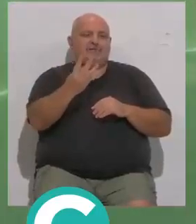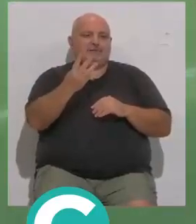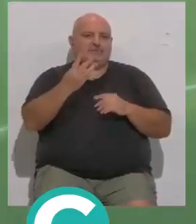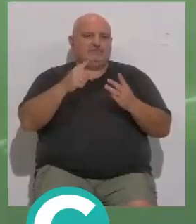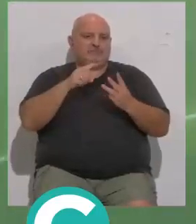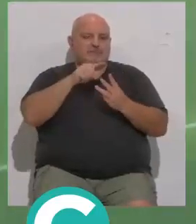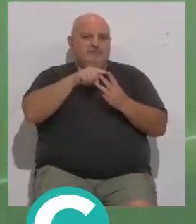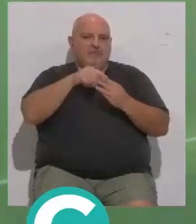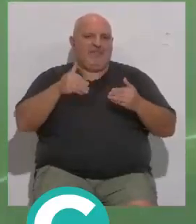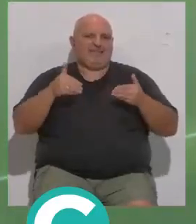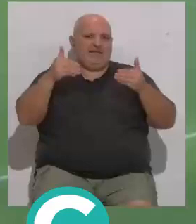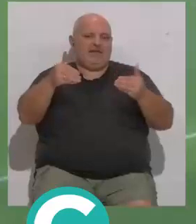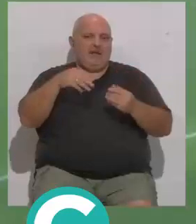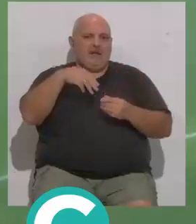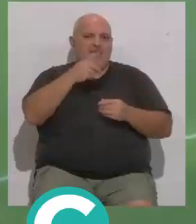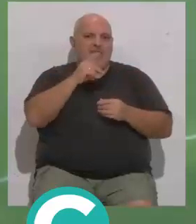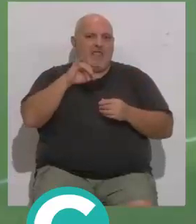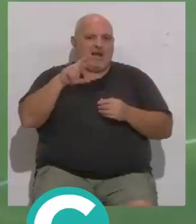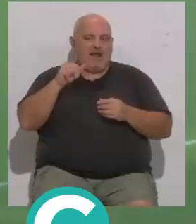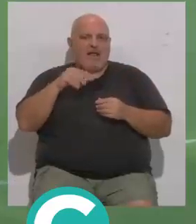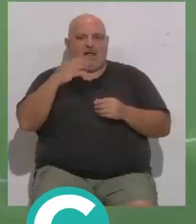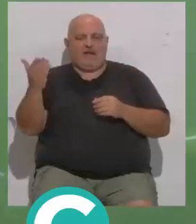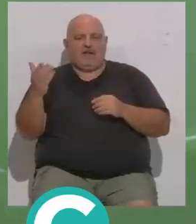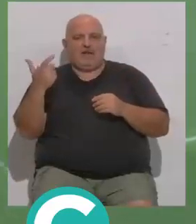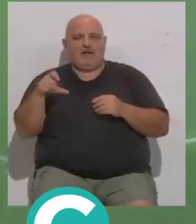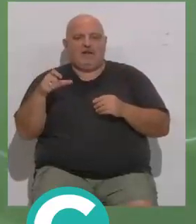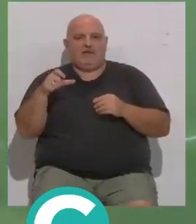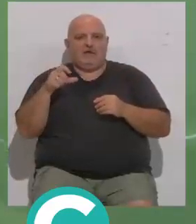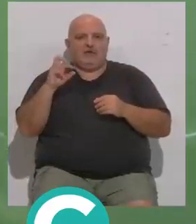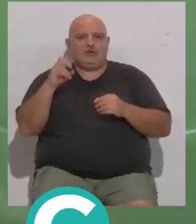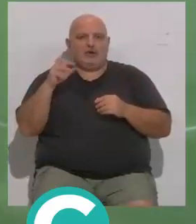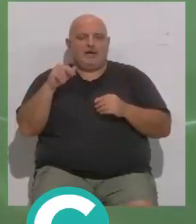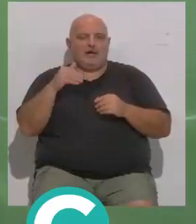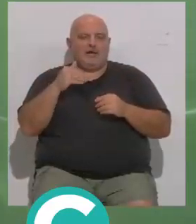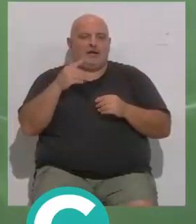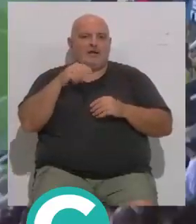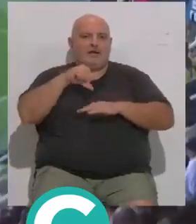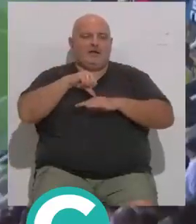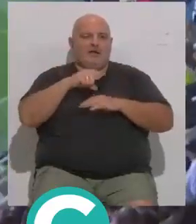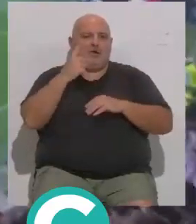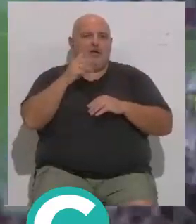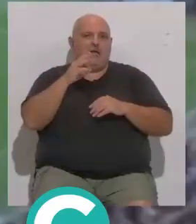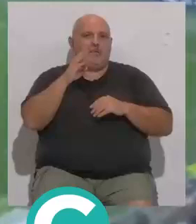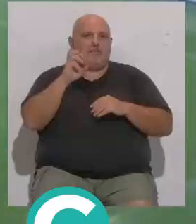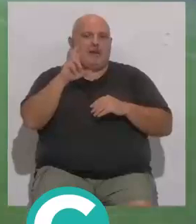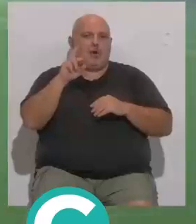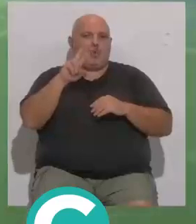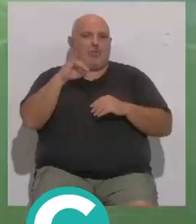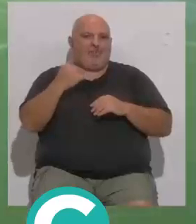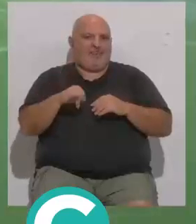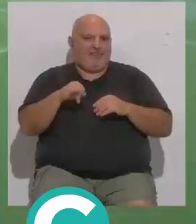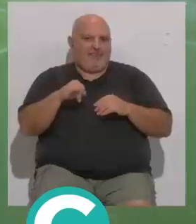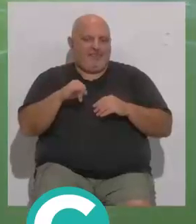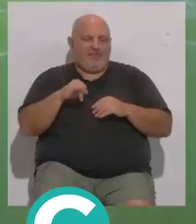punta, por la banda derecha Mamadí Diarra, por la izquierda Joel Jorquera, y con el vasco Peru Ruiz, que